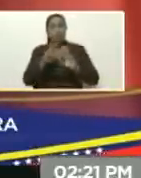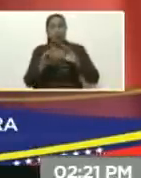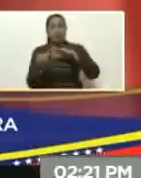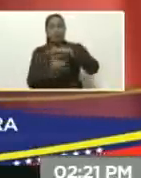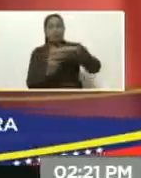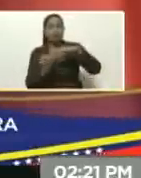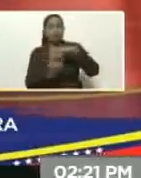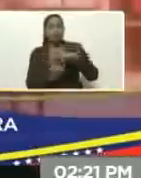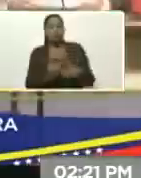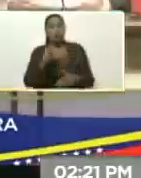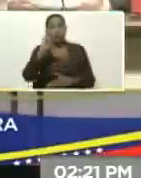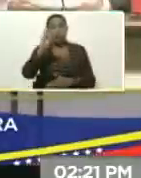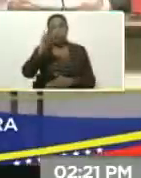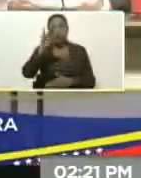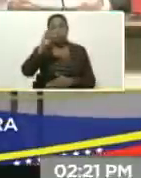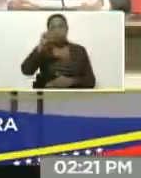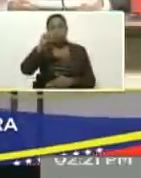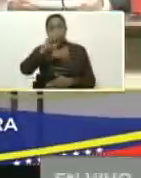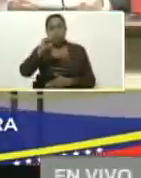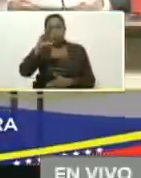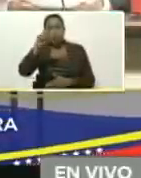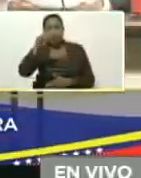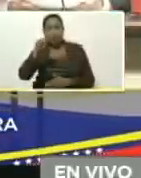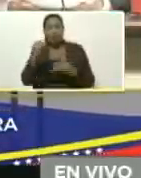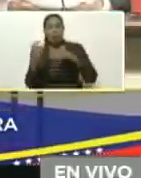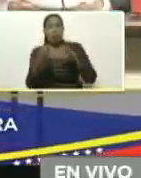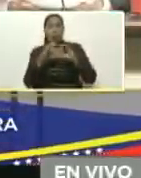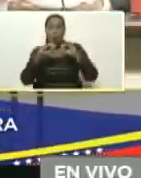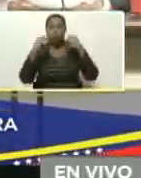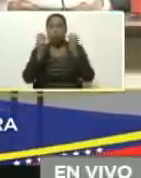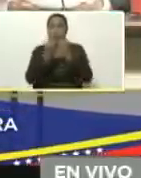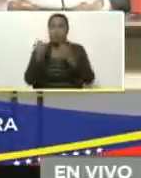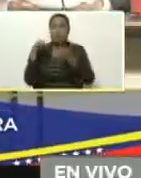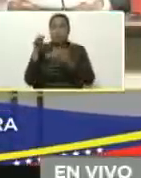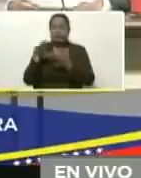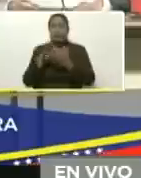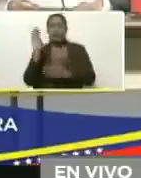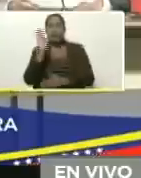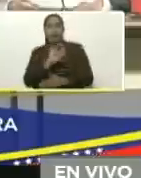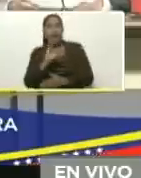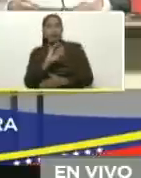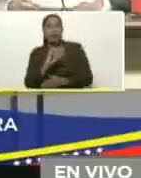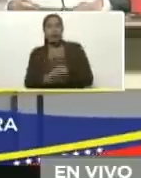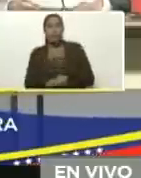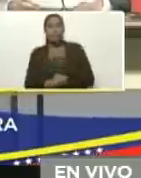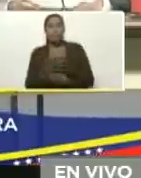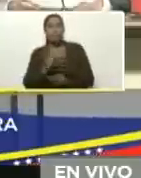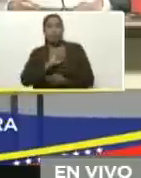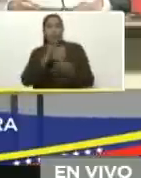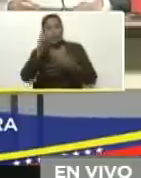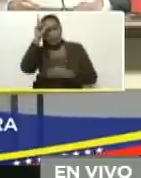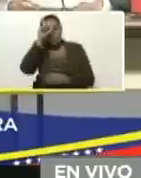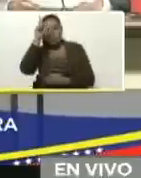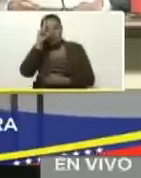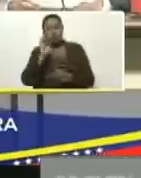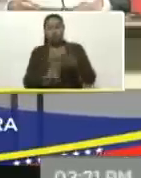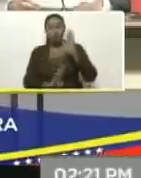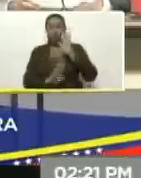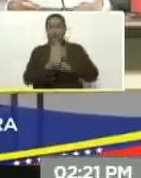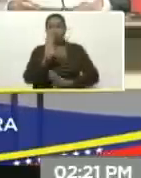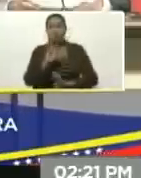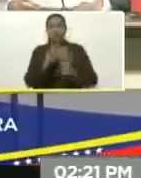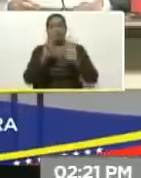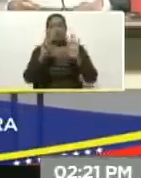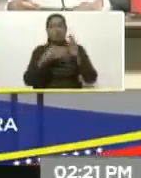Instituto Yunus Emre van a tener una oficina en Caracas y Aerolínea Turca está volando